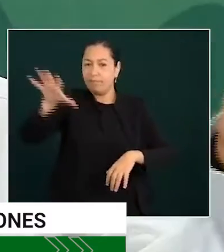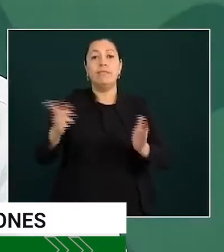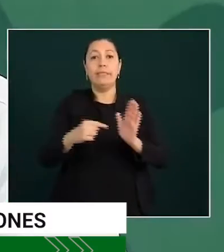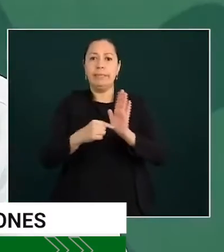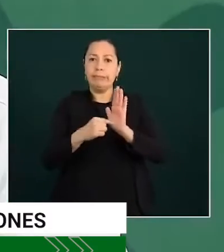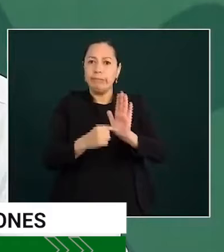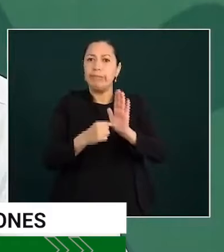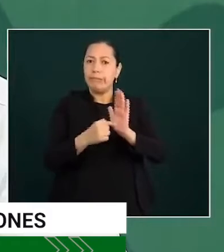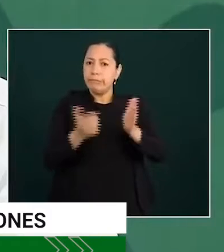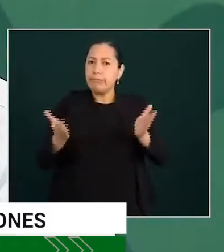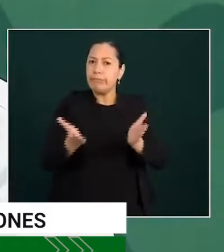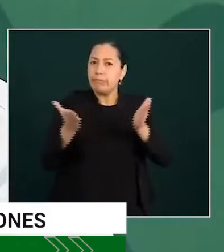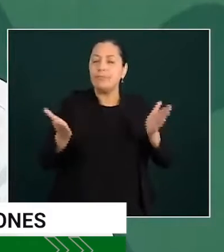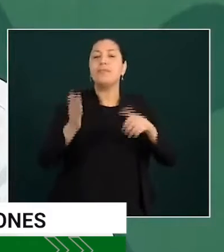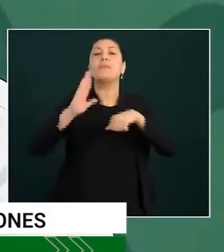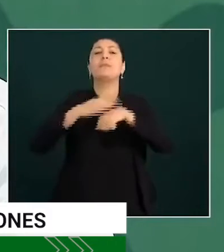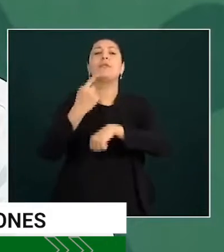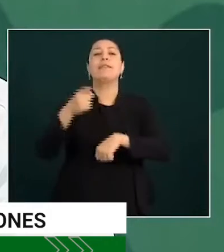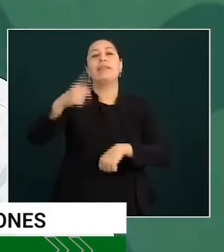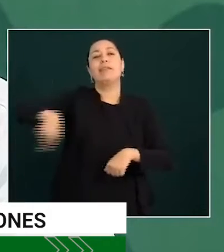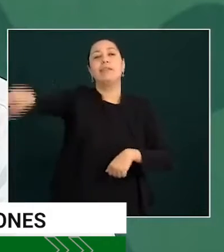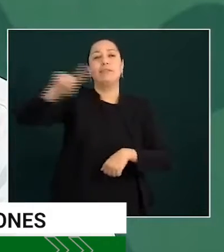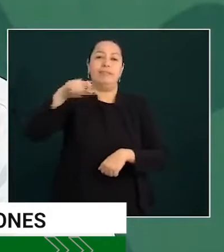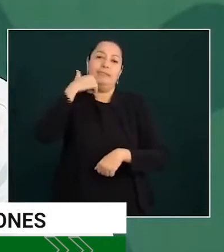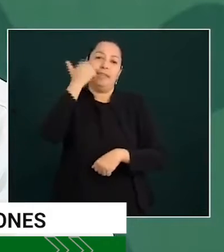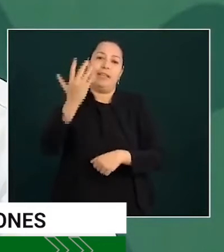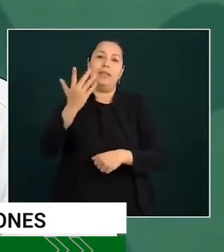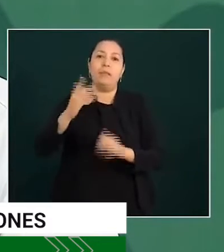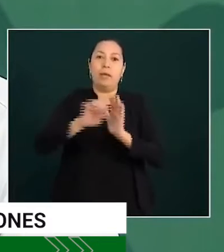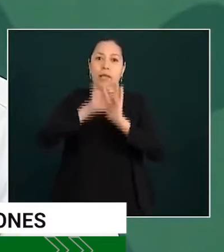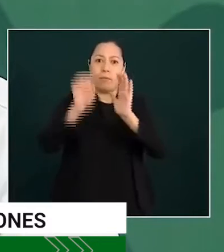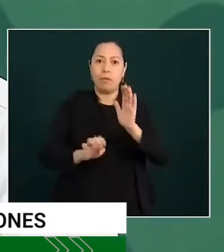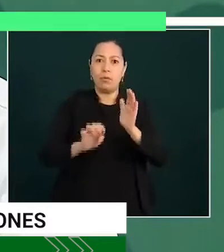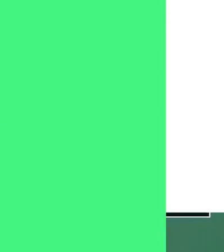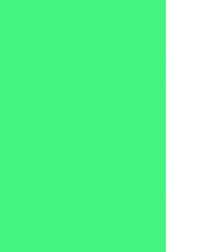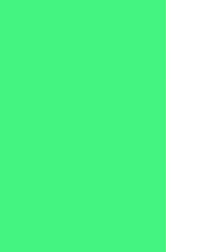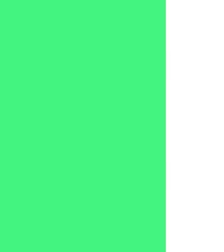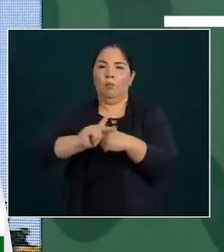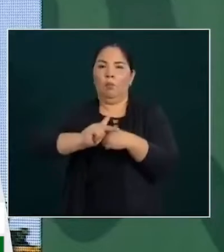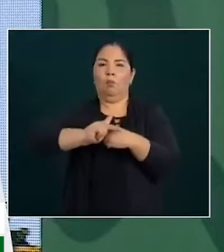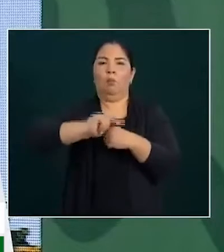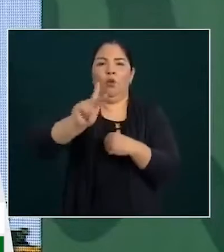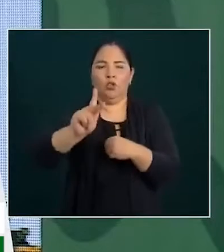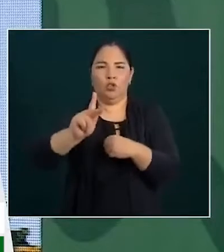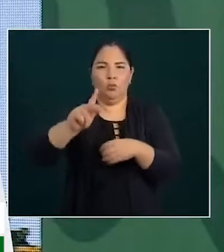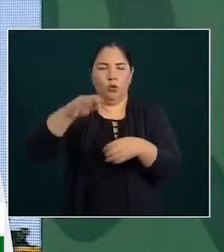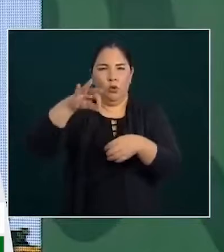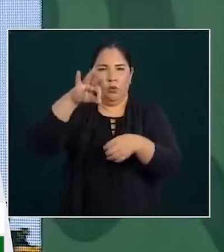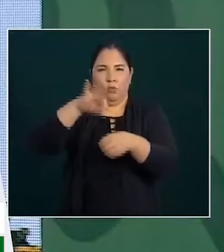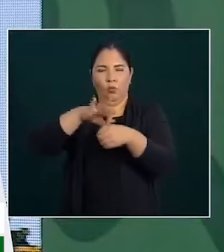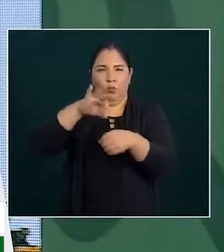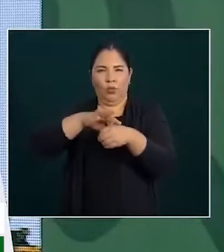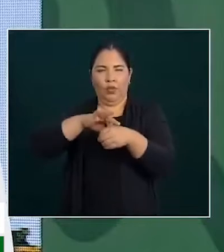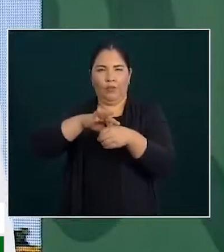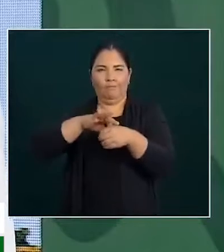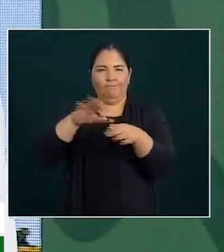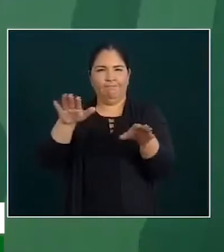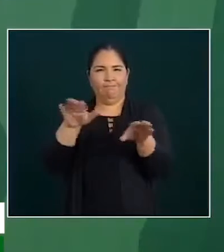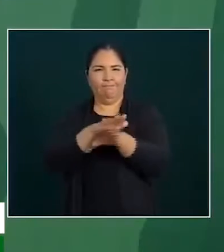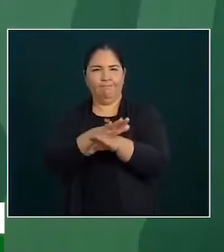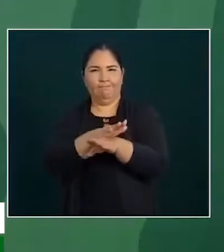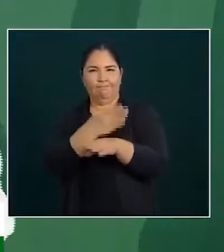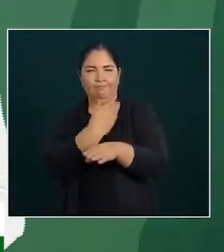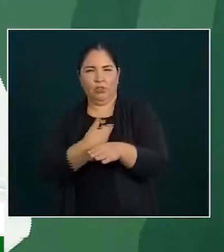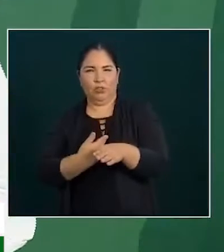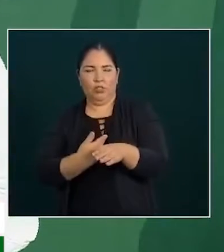pues ellos quisieran tercera y cuarta y quinta dosis, ¿no? López Obrador dio a conocer que en